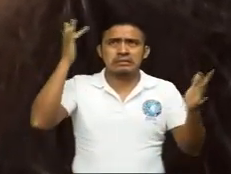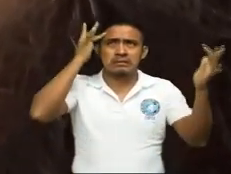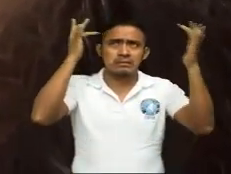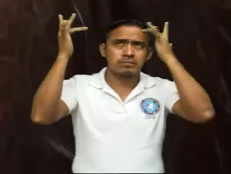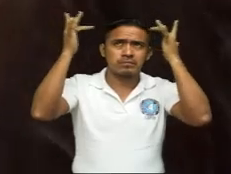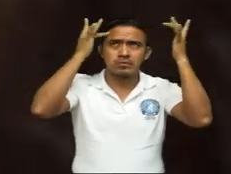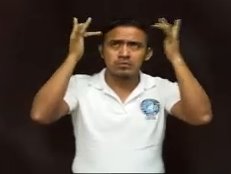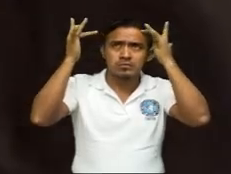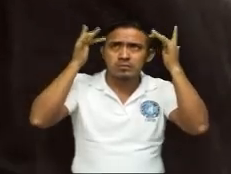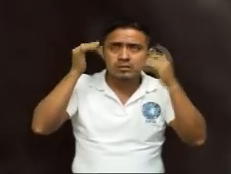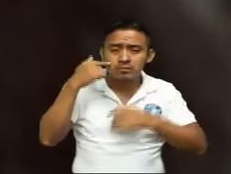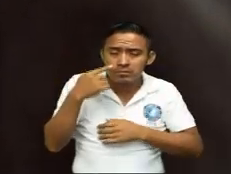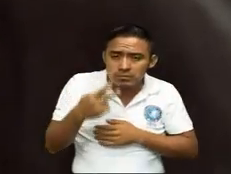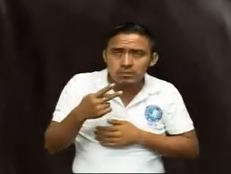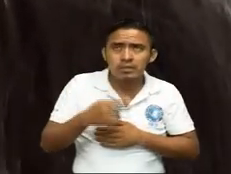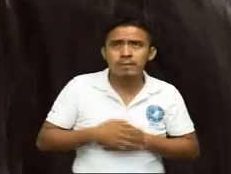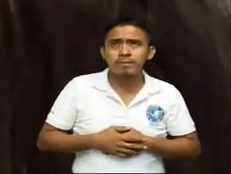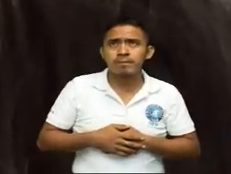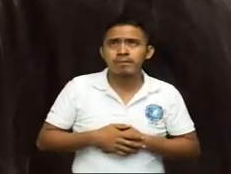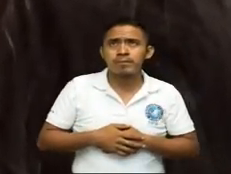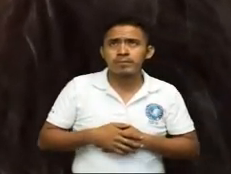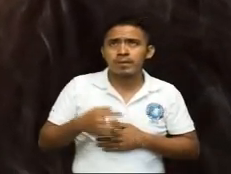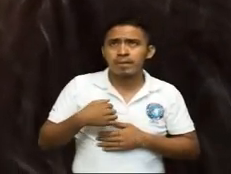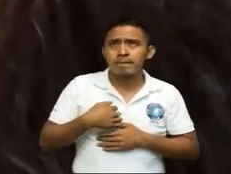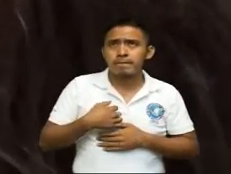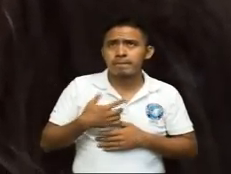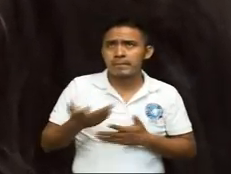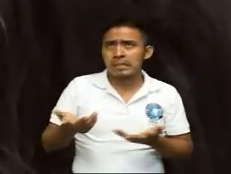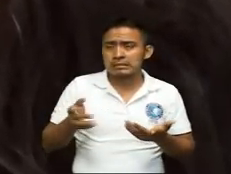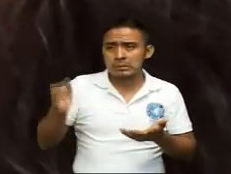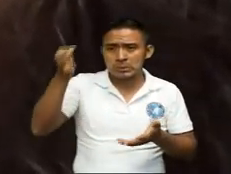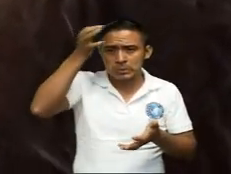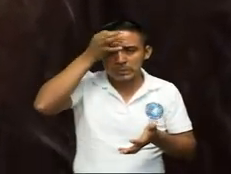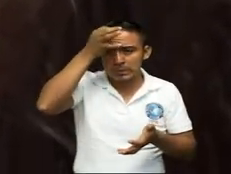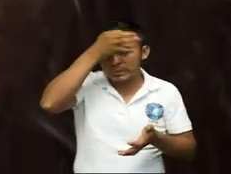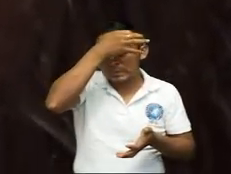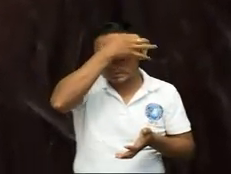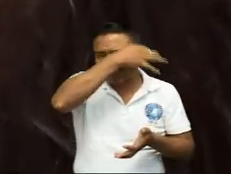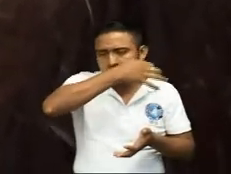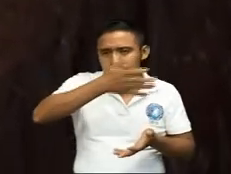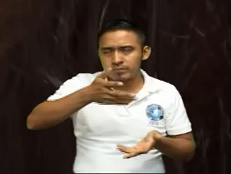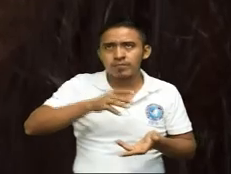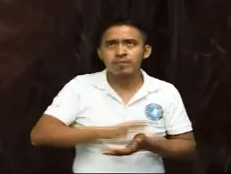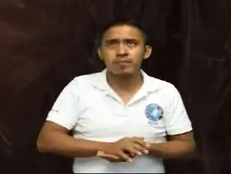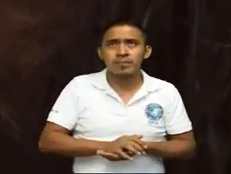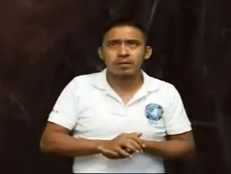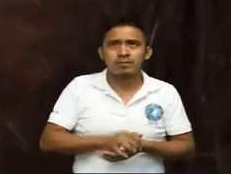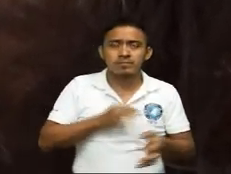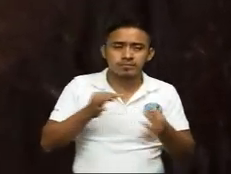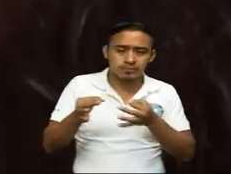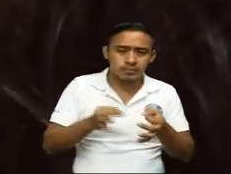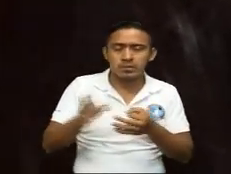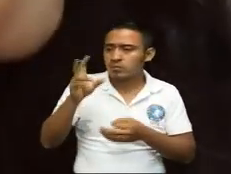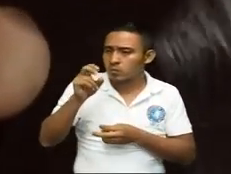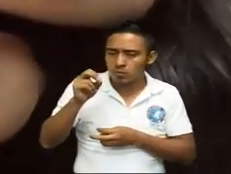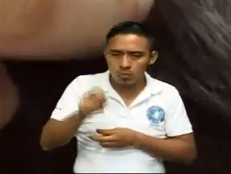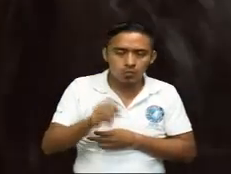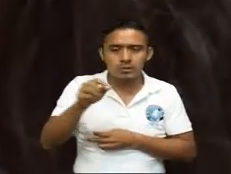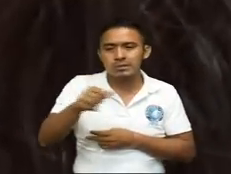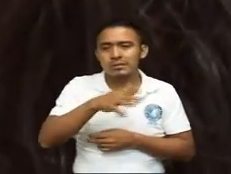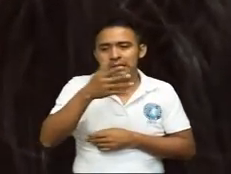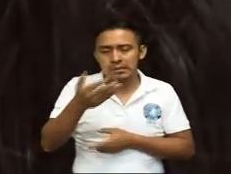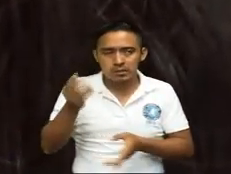familia angustiados, porque dicen que mi niño tiene vientebeo, tiene vitiligo, ¿ya? Entonces, acá nosotros decimos que no, que eso es causado por